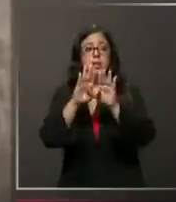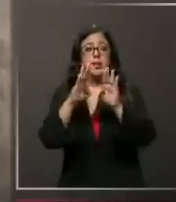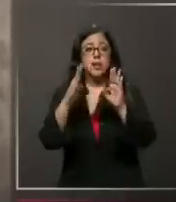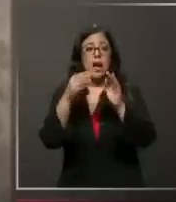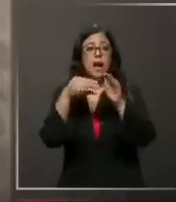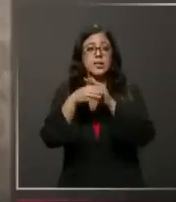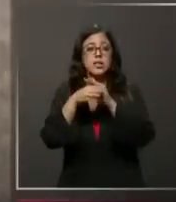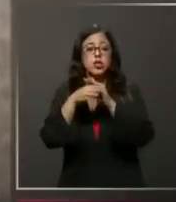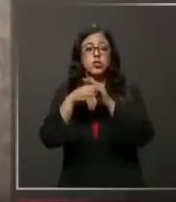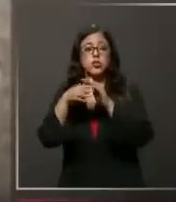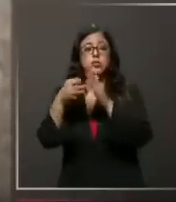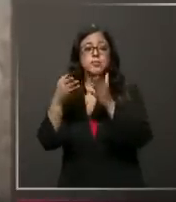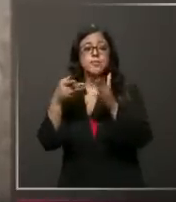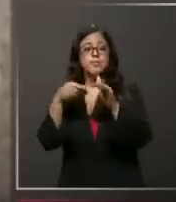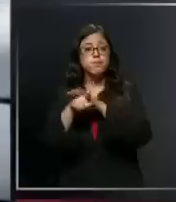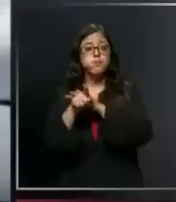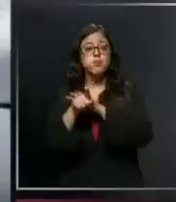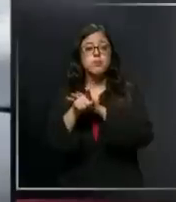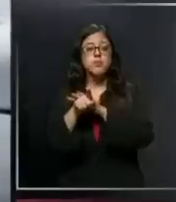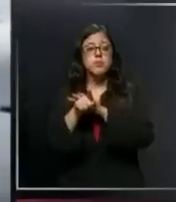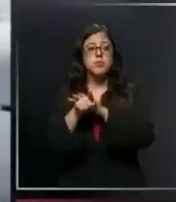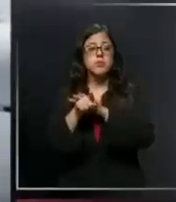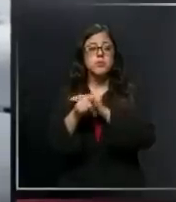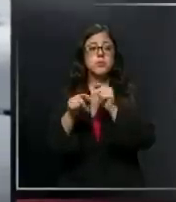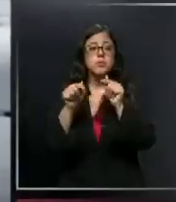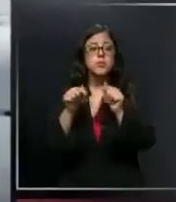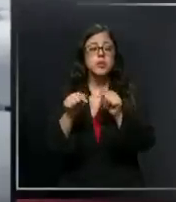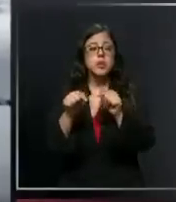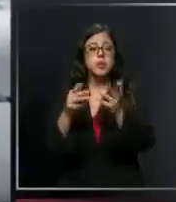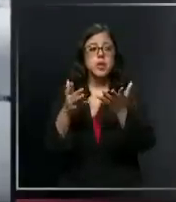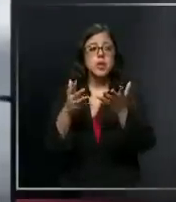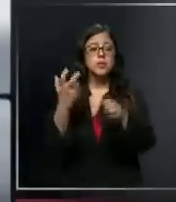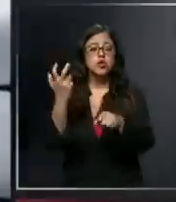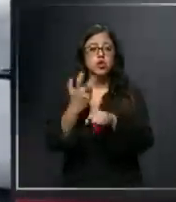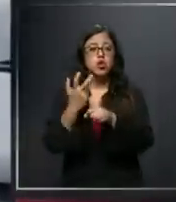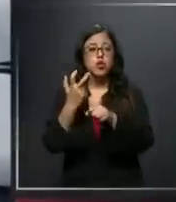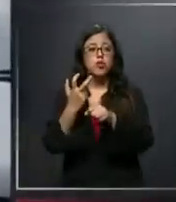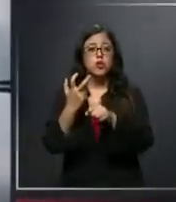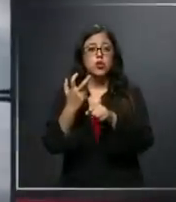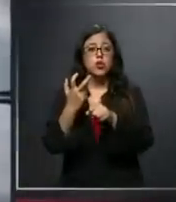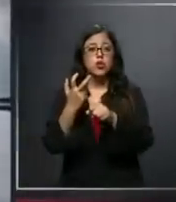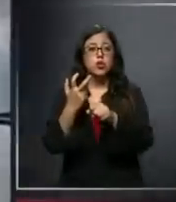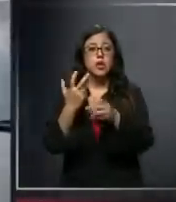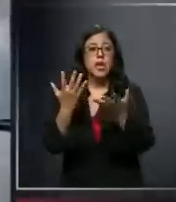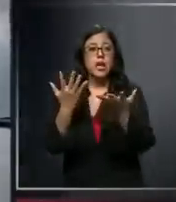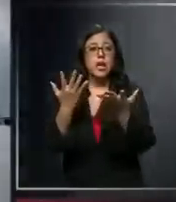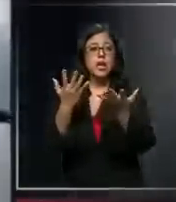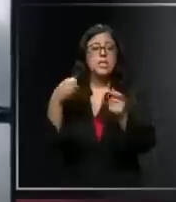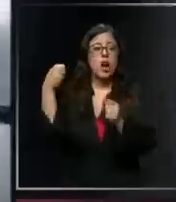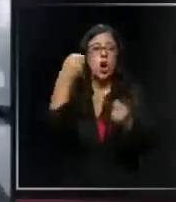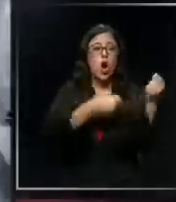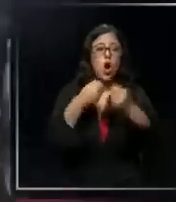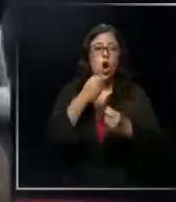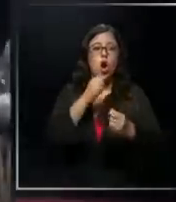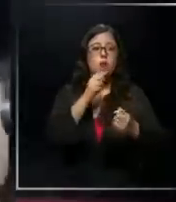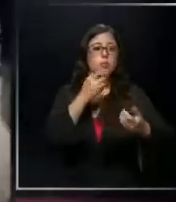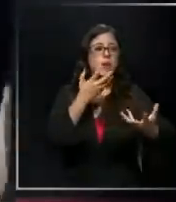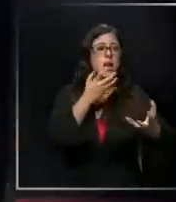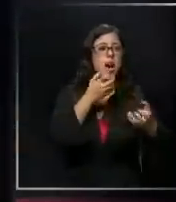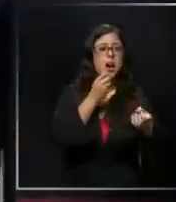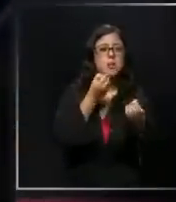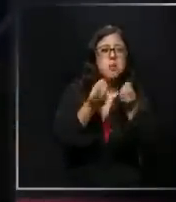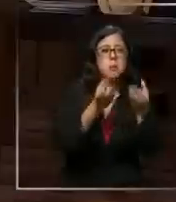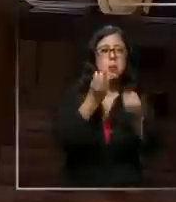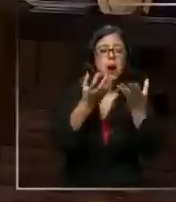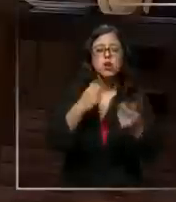este domicilio y una vez en el interior comienzan a realizar este robo tratando bastante mal a las víctimas con golpes con insultos de todos